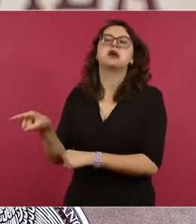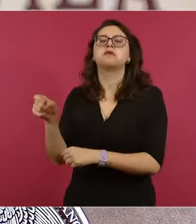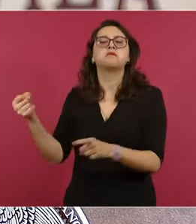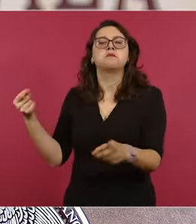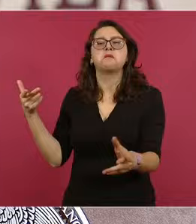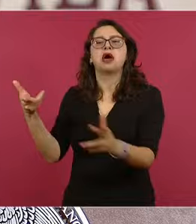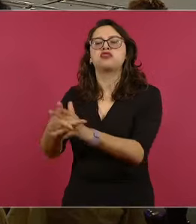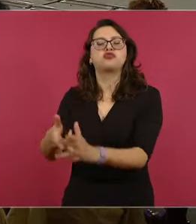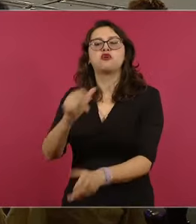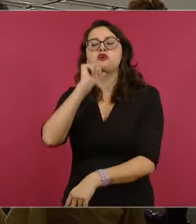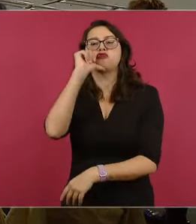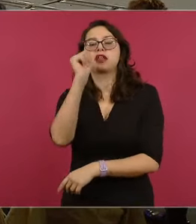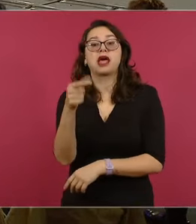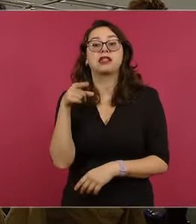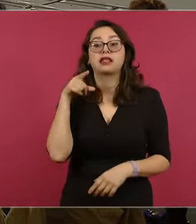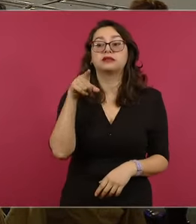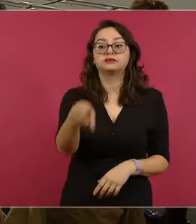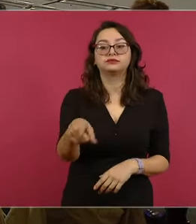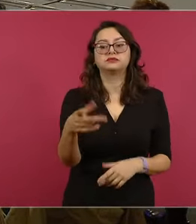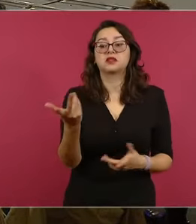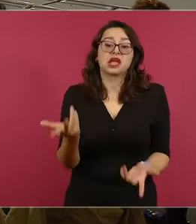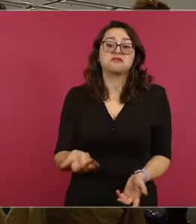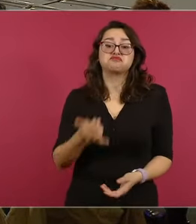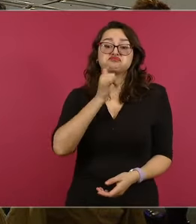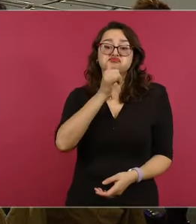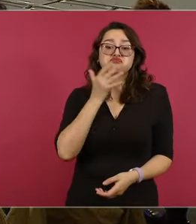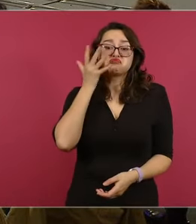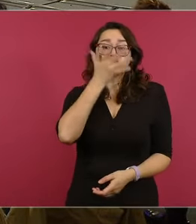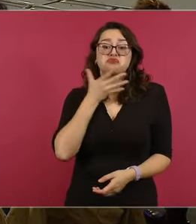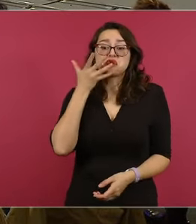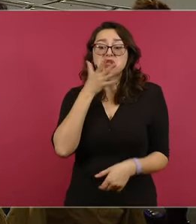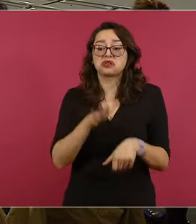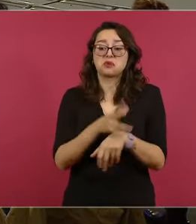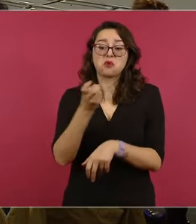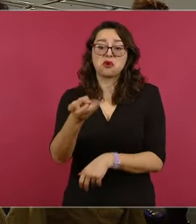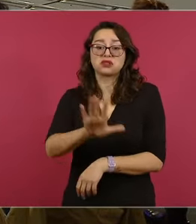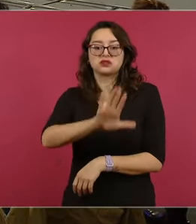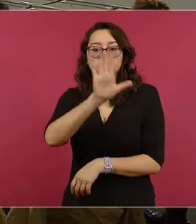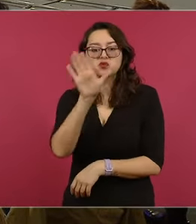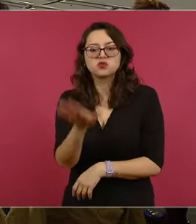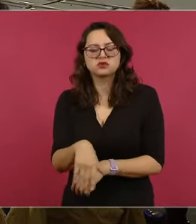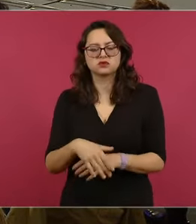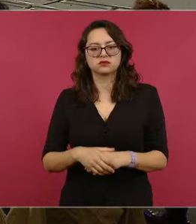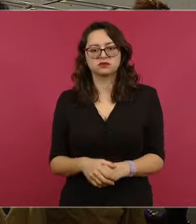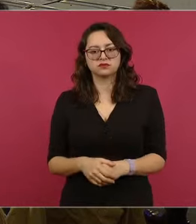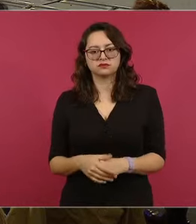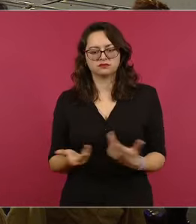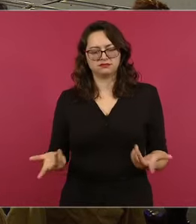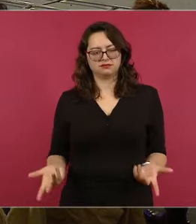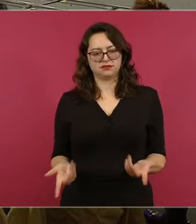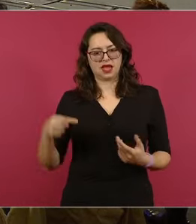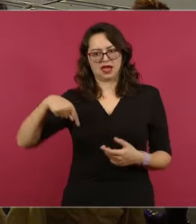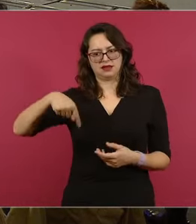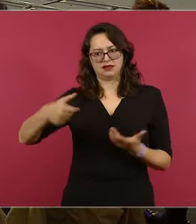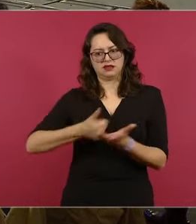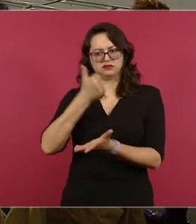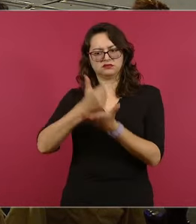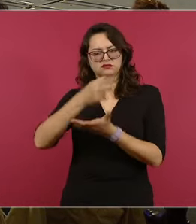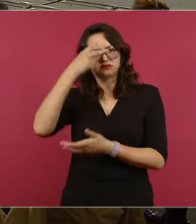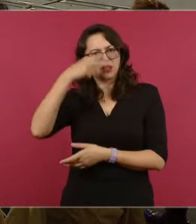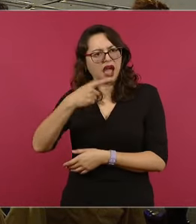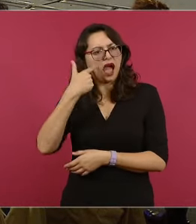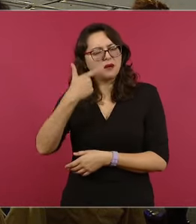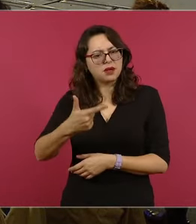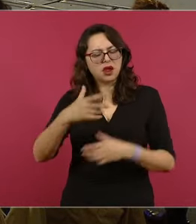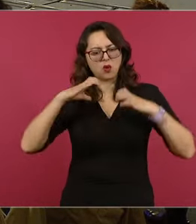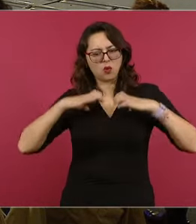Justicia de la Ciudad de México atraer el caso. La fiscal Ernestina Godoy instruyó realizar una segunda necropsia y